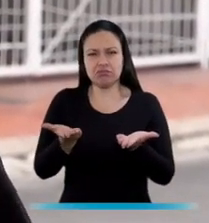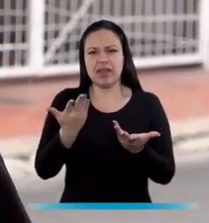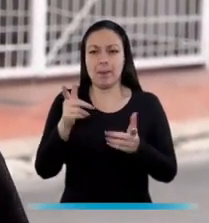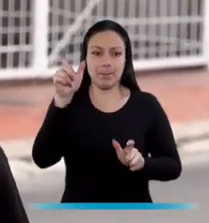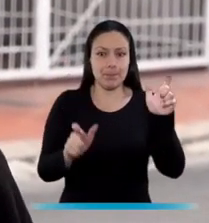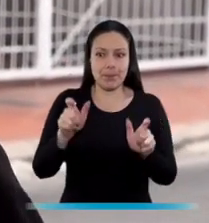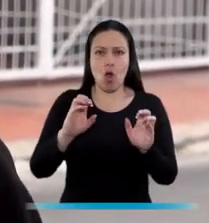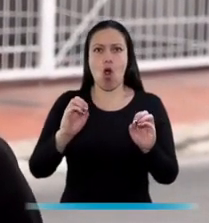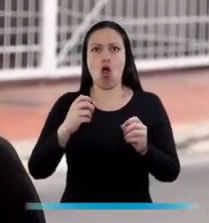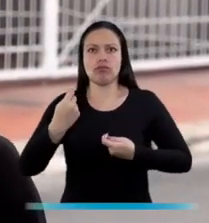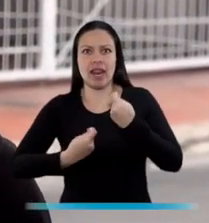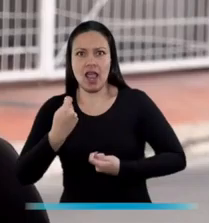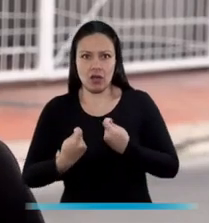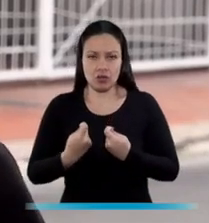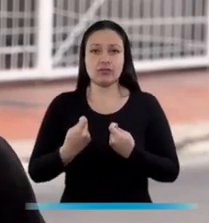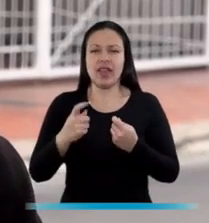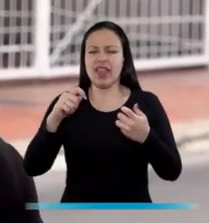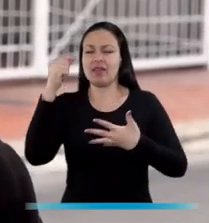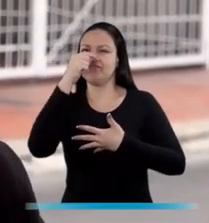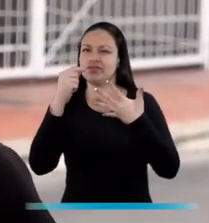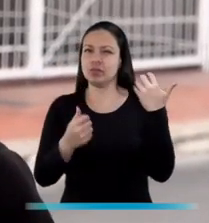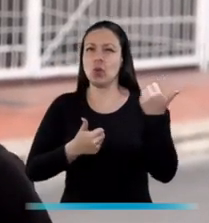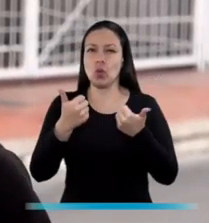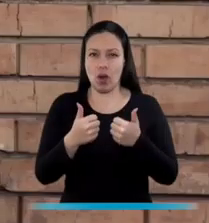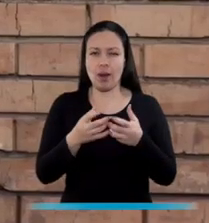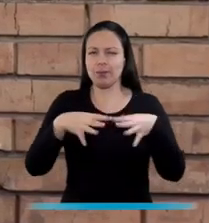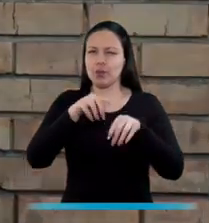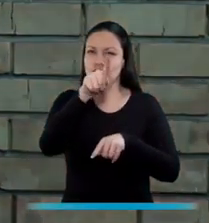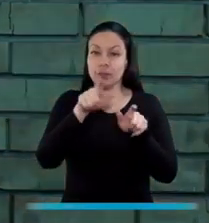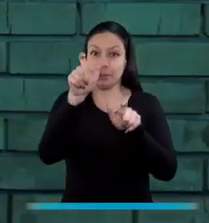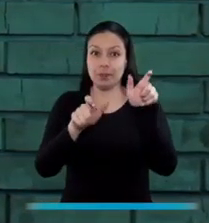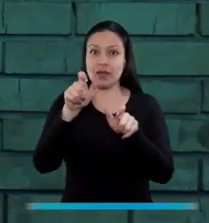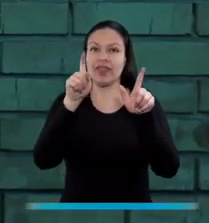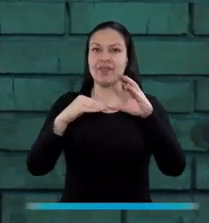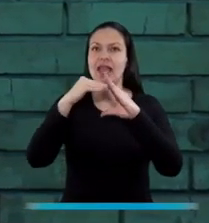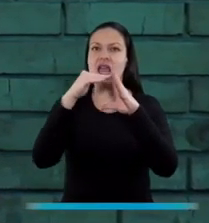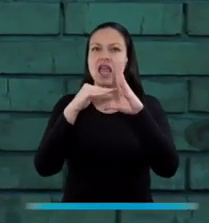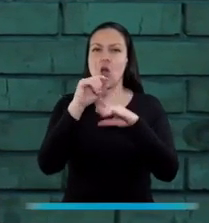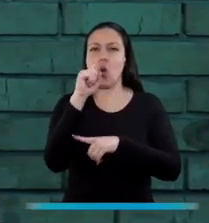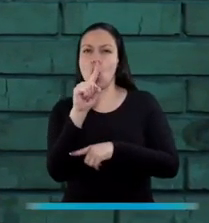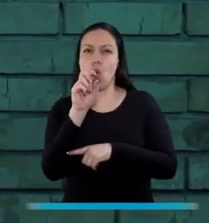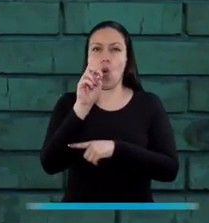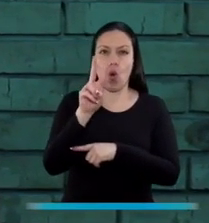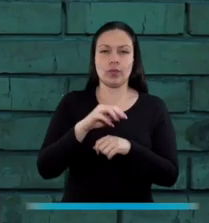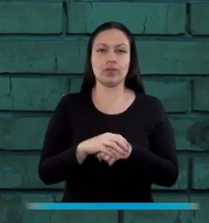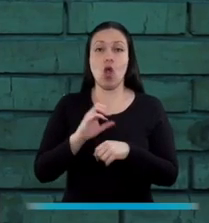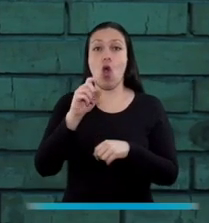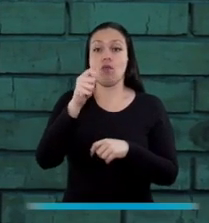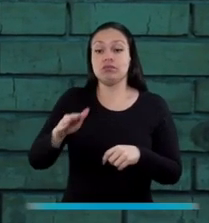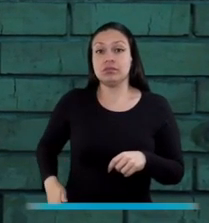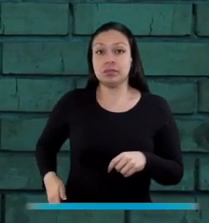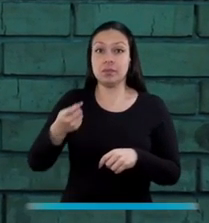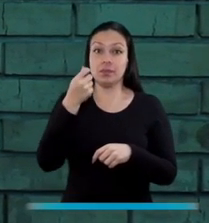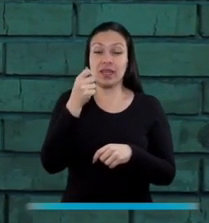de conciliación civil y comercial, deben cumplir con uno de estos requisitos: pertenecer a los estratos 1 o 2 o que sus pretensiones